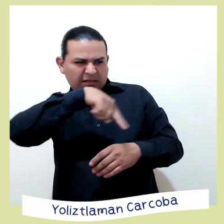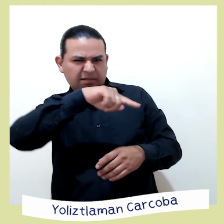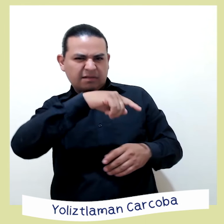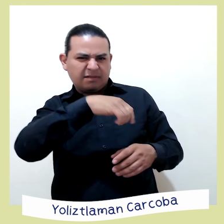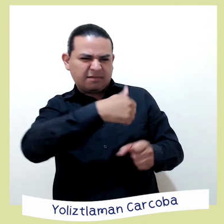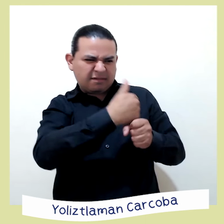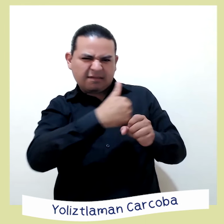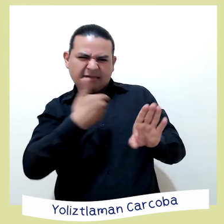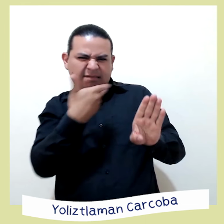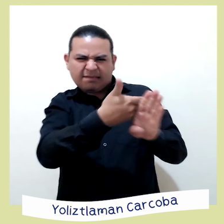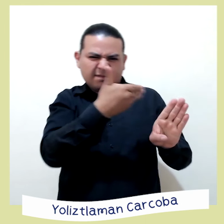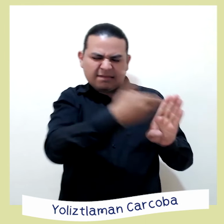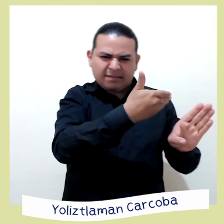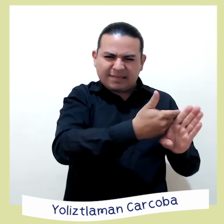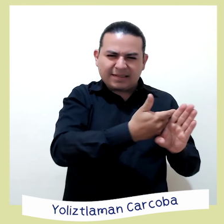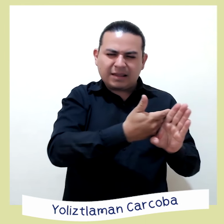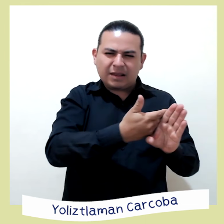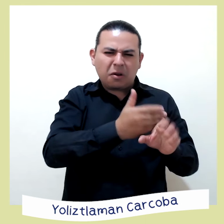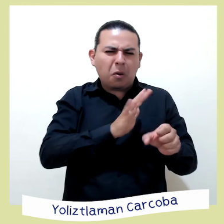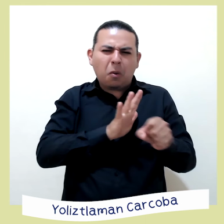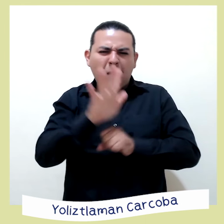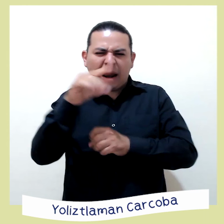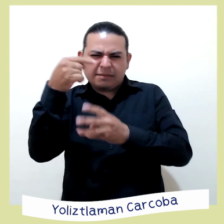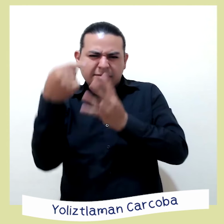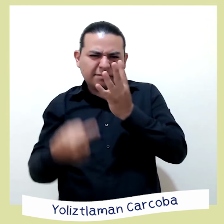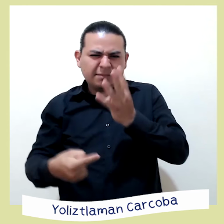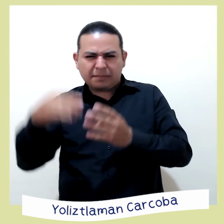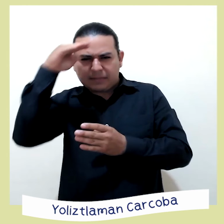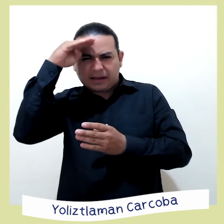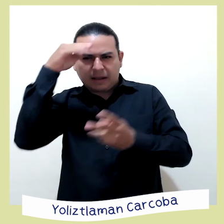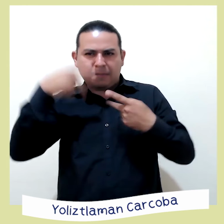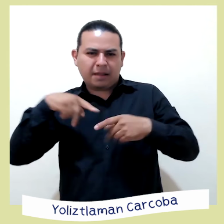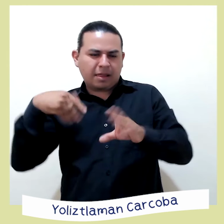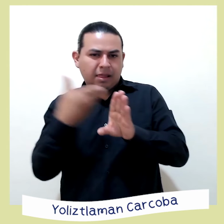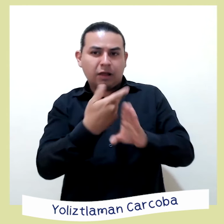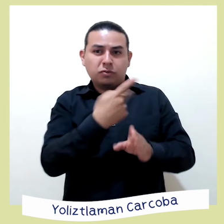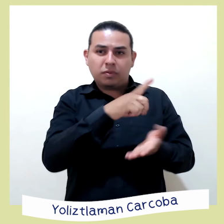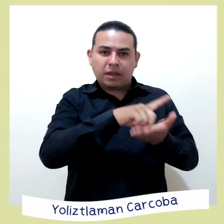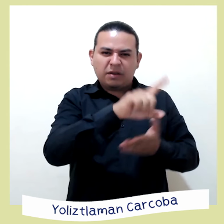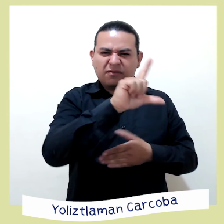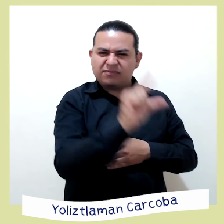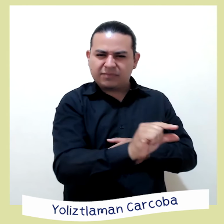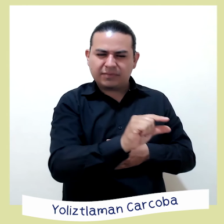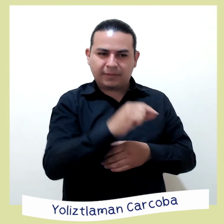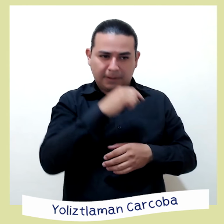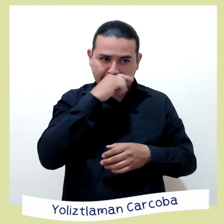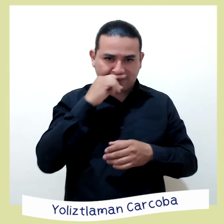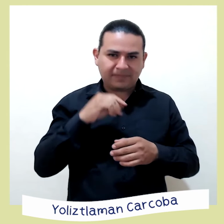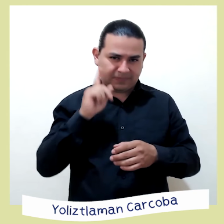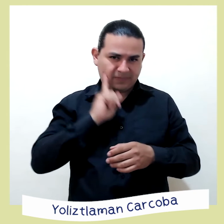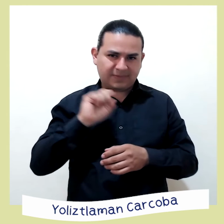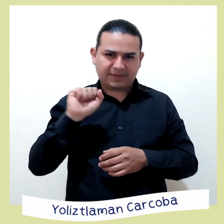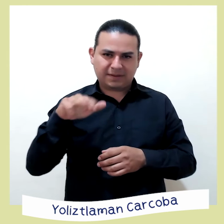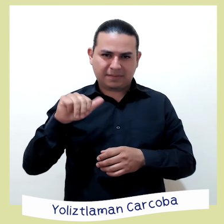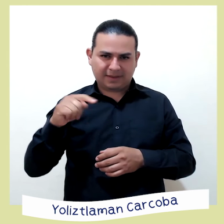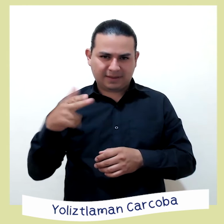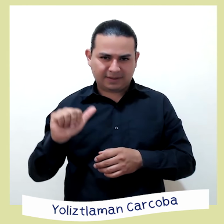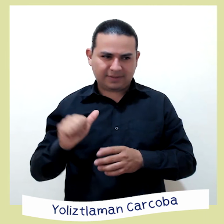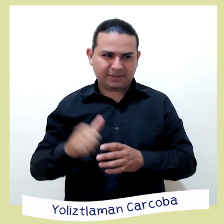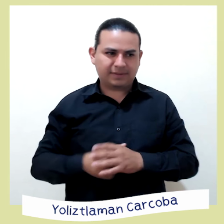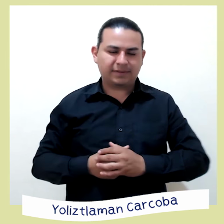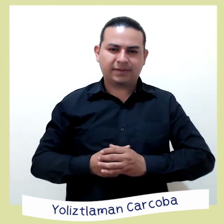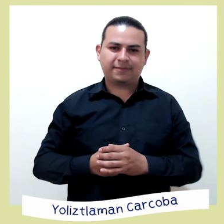recordar cuáles son los principales mitos que sustentan las narrativas sociales en contra de personas mayores y